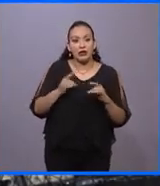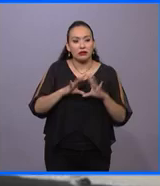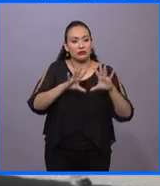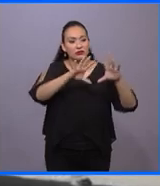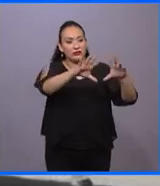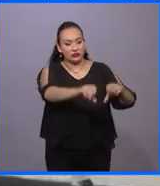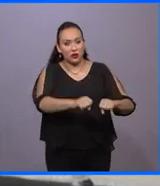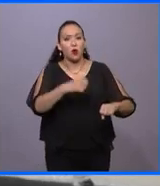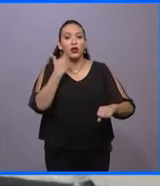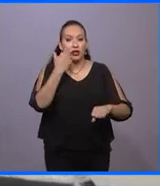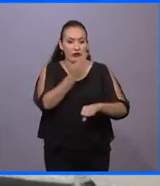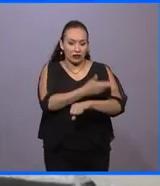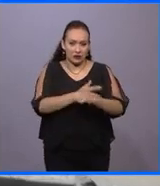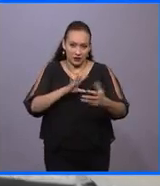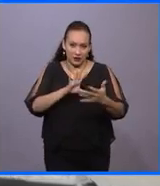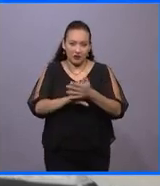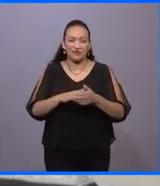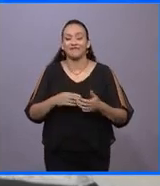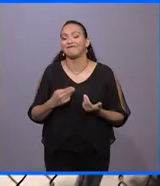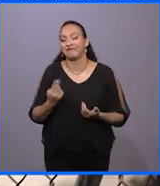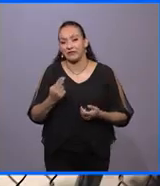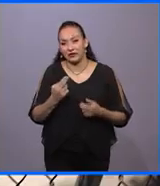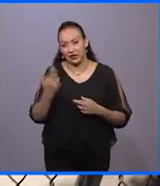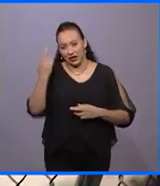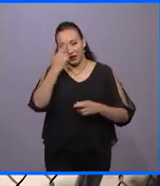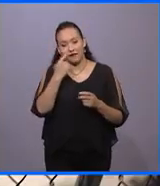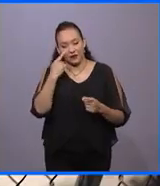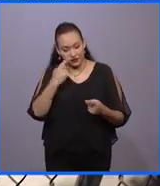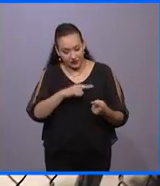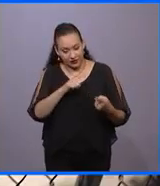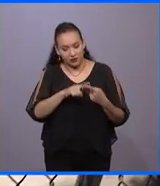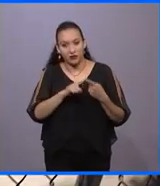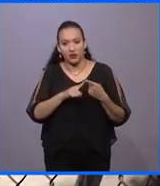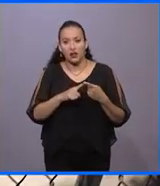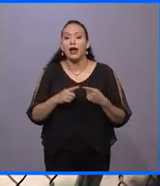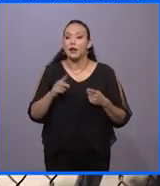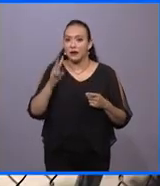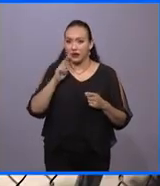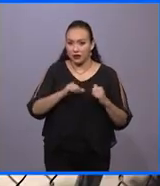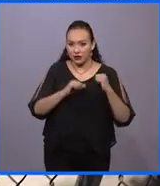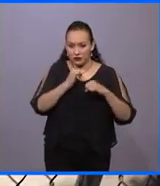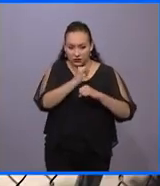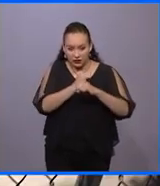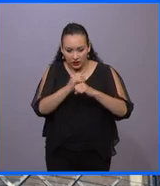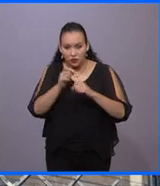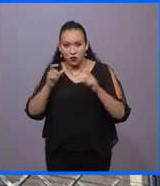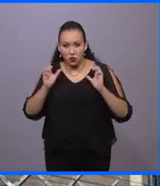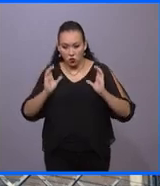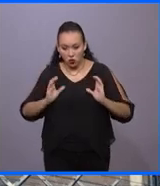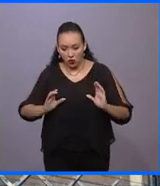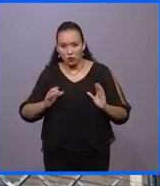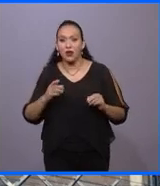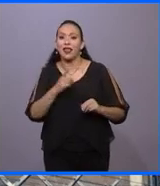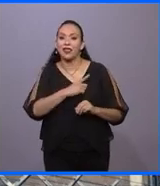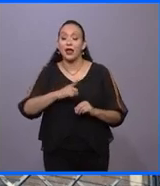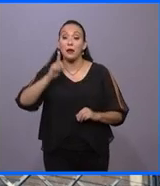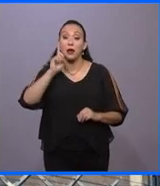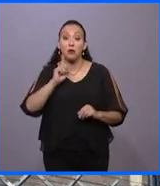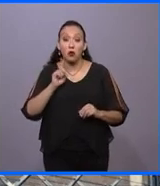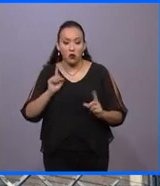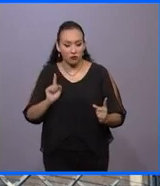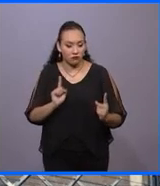o sujeta a proceso penal, es necesario corroborar que, primero, las inspecciones corporales sean realizadas por personal femenino